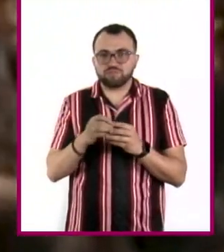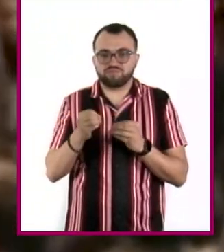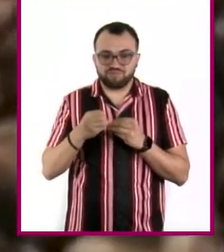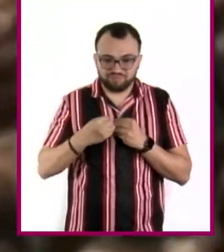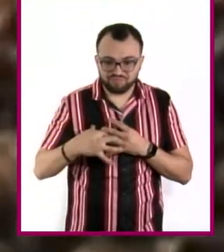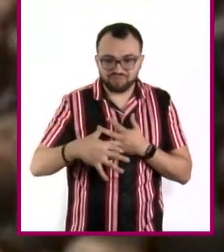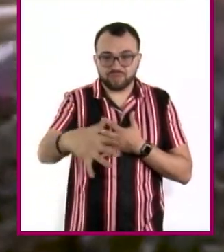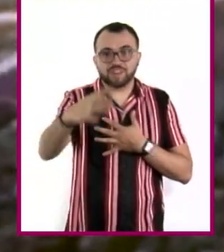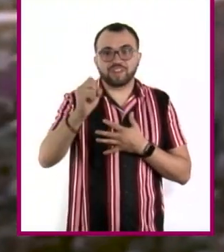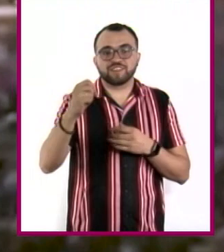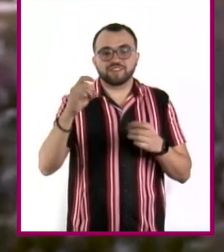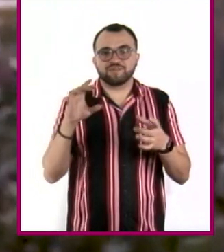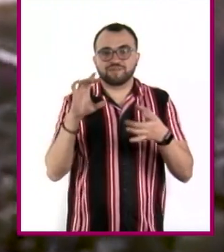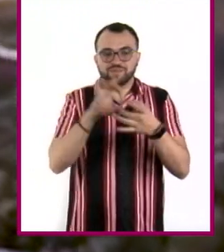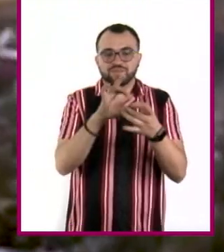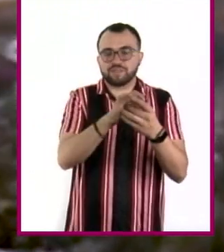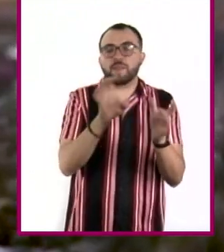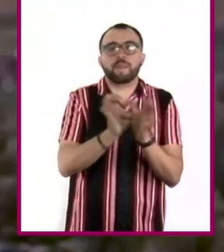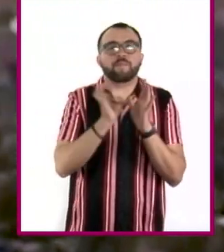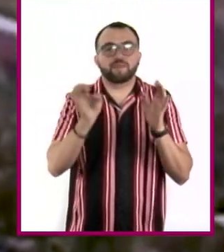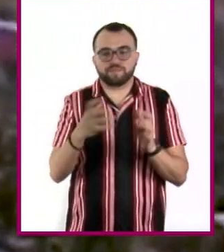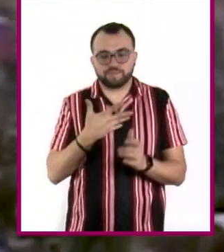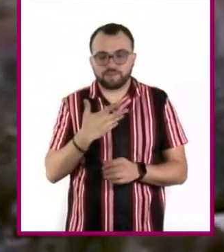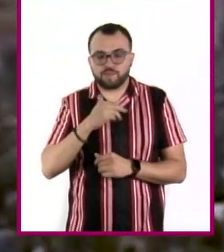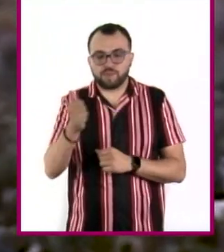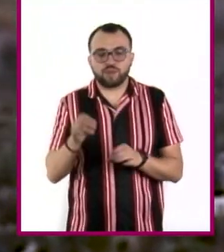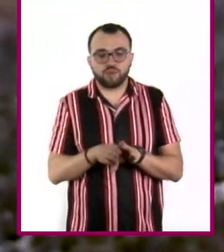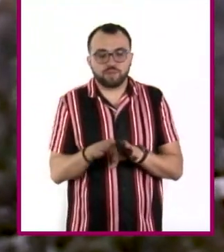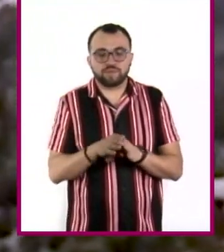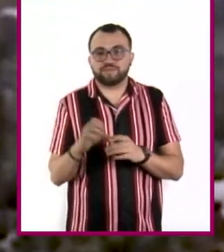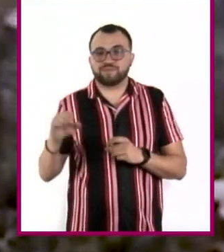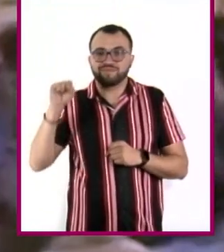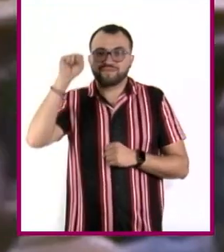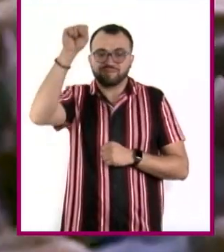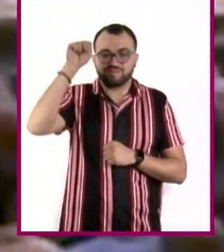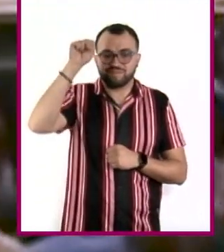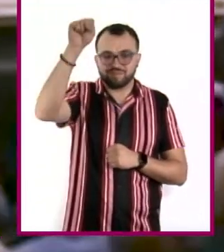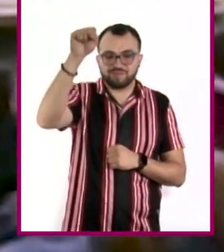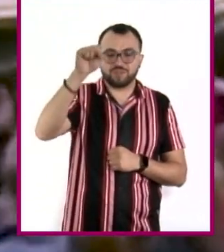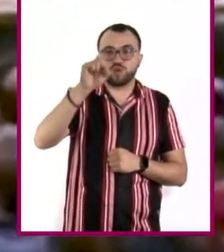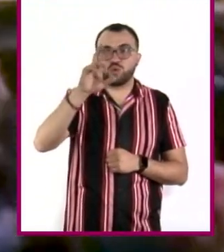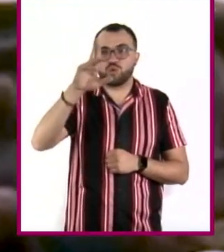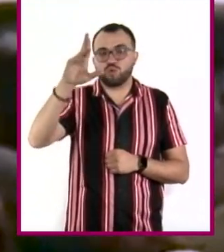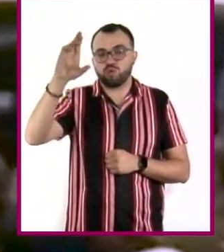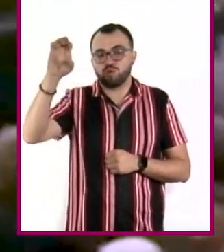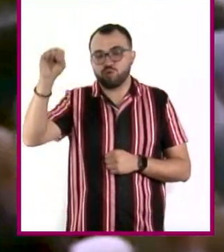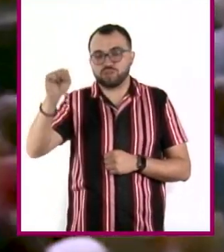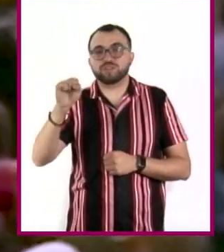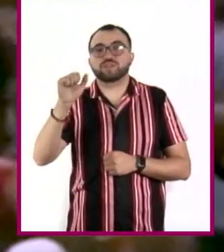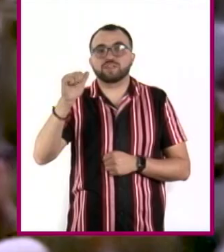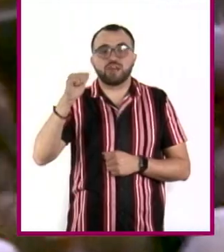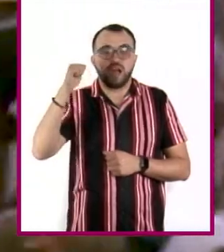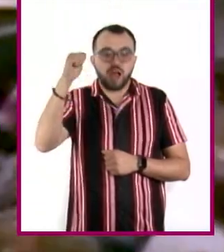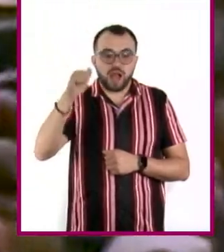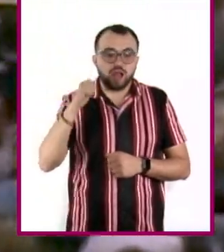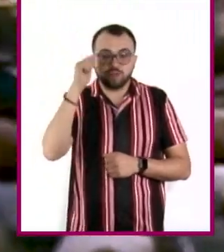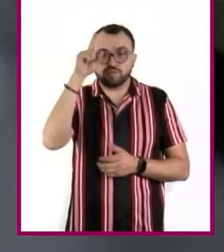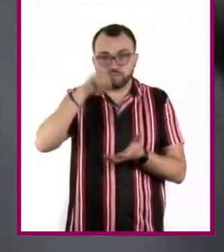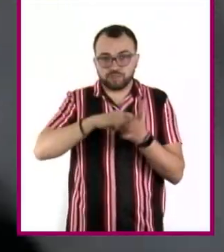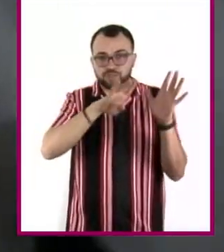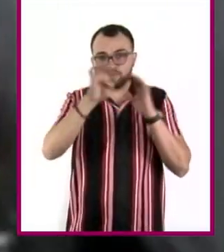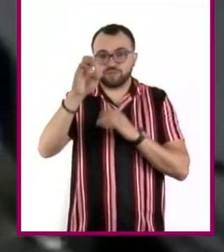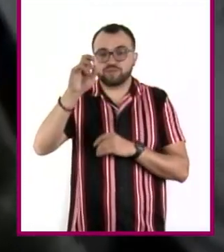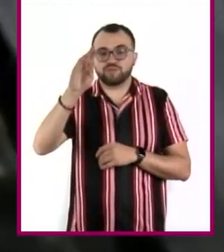mano con otros sucesos. Por ejemplo, el golpe de Estado contra Gorbachov en la URSS durante agosto de